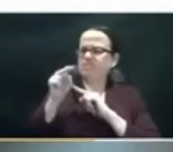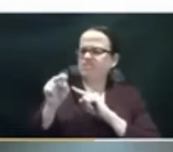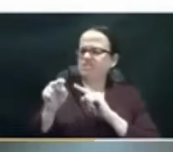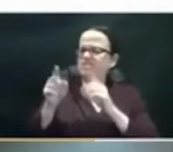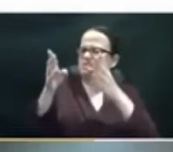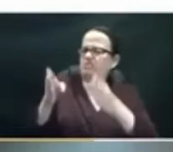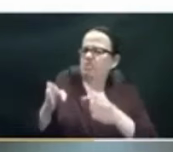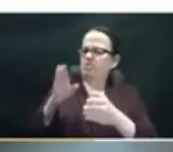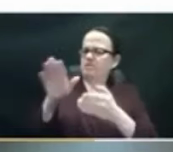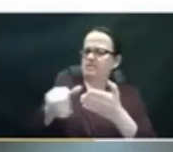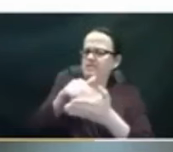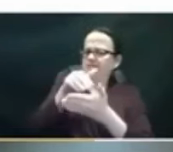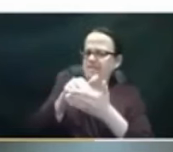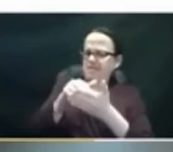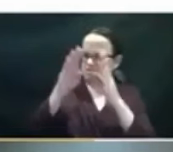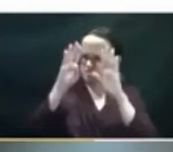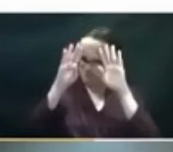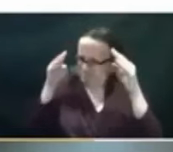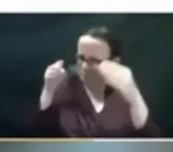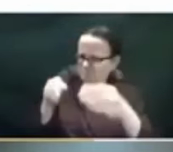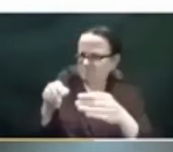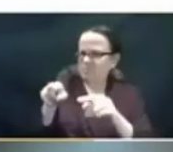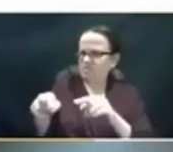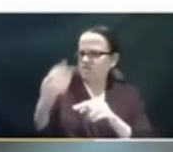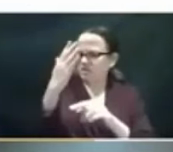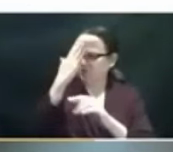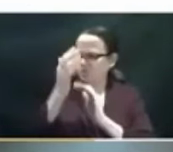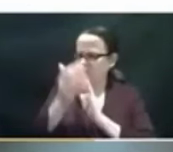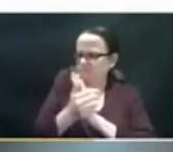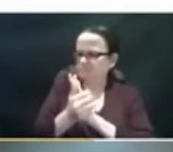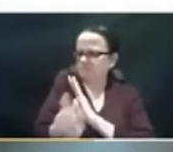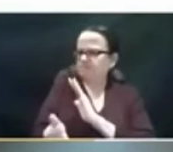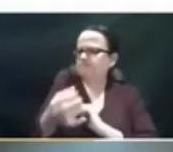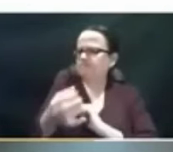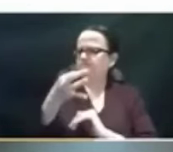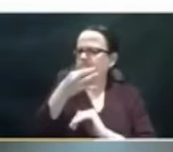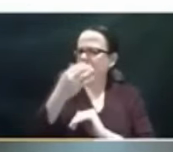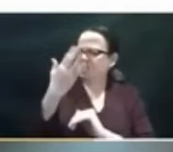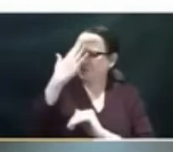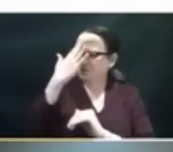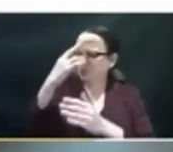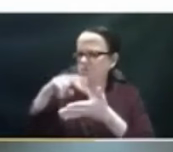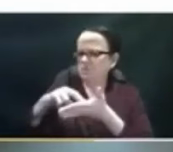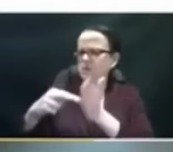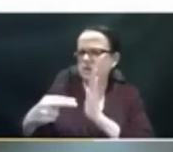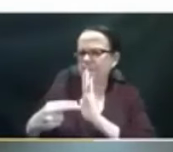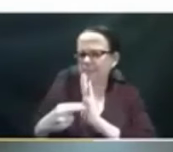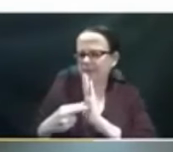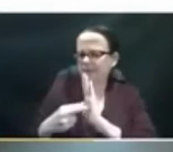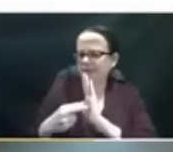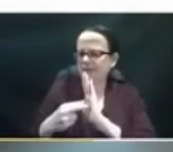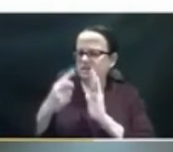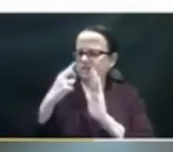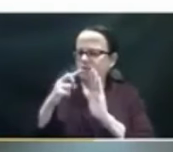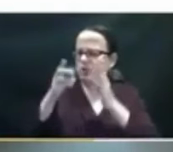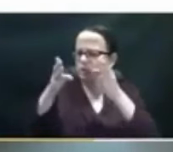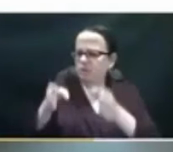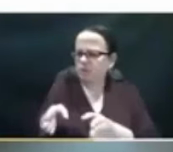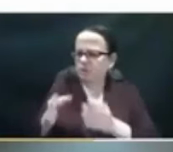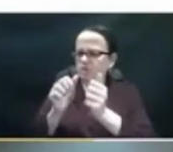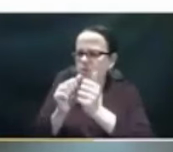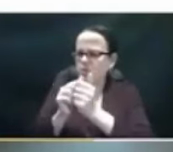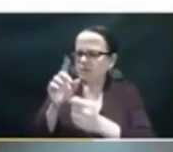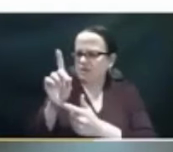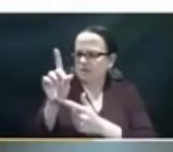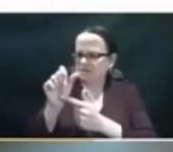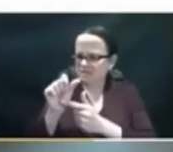que piensa centrado en la persona. Ella sabe lo que es. Sabe lo